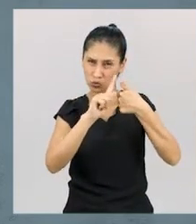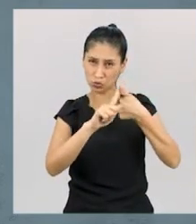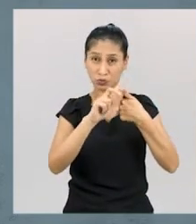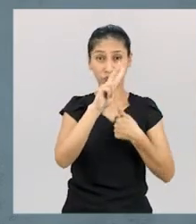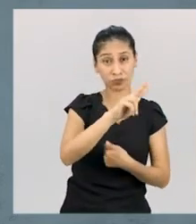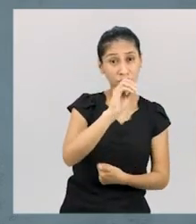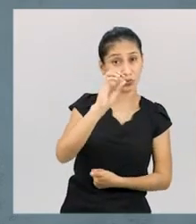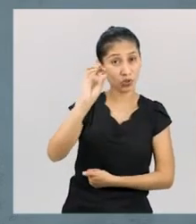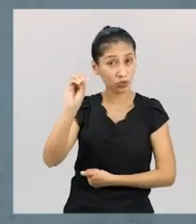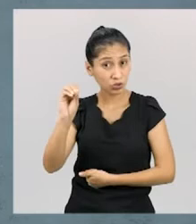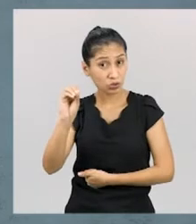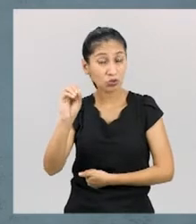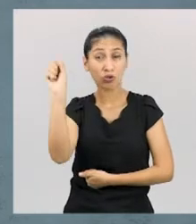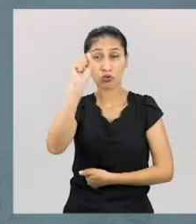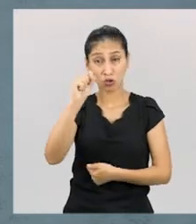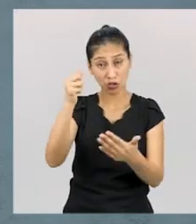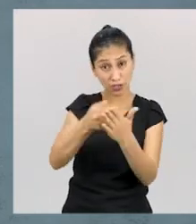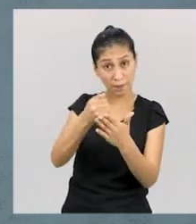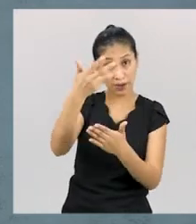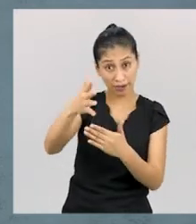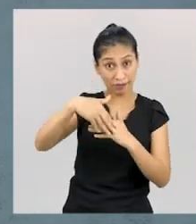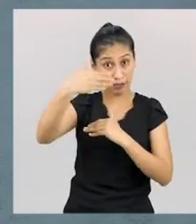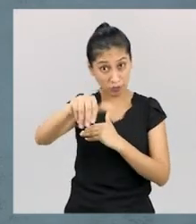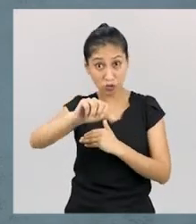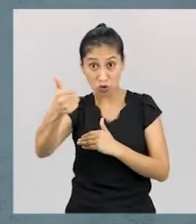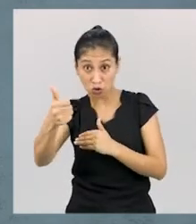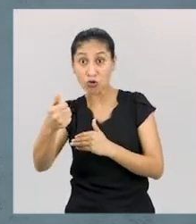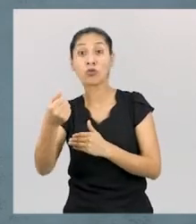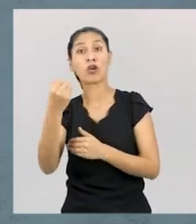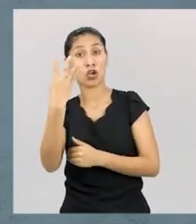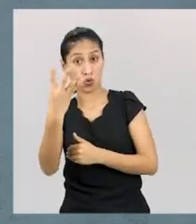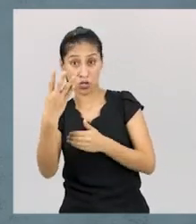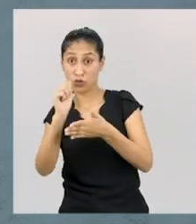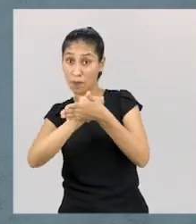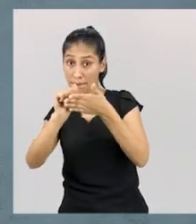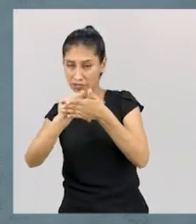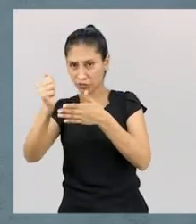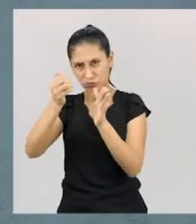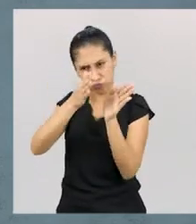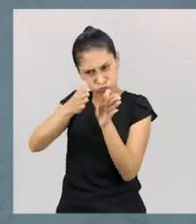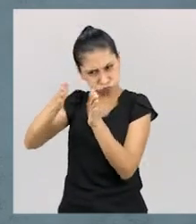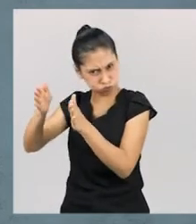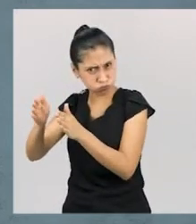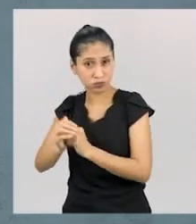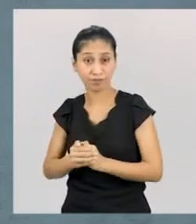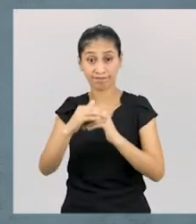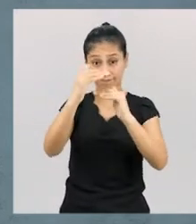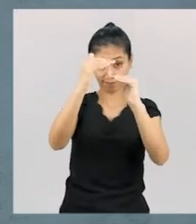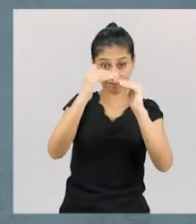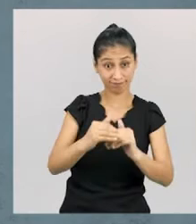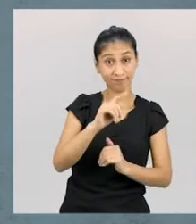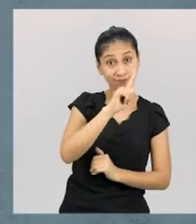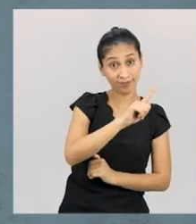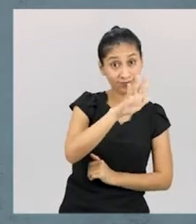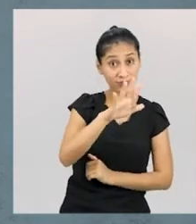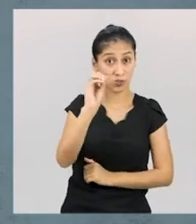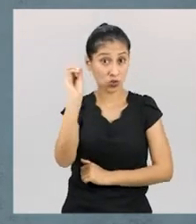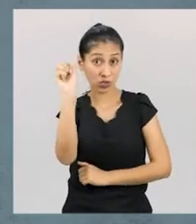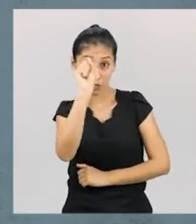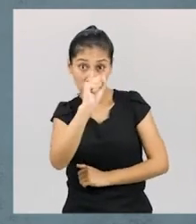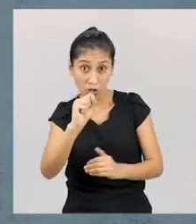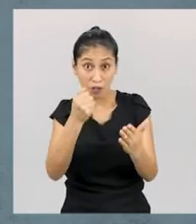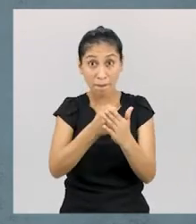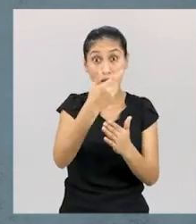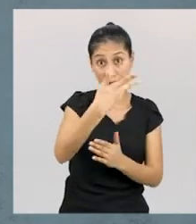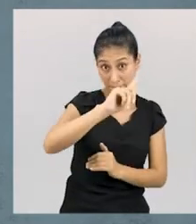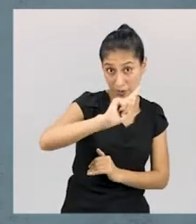200 soles y el resto será dividido entre 4 meses. 150 soles y el resto será